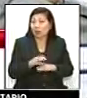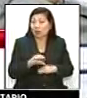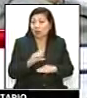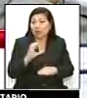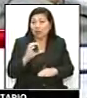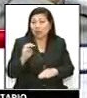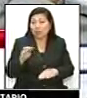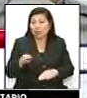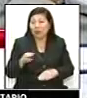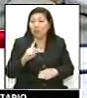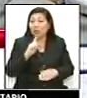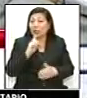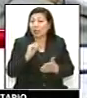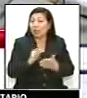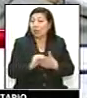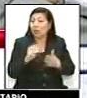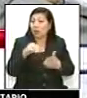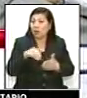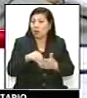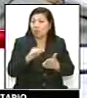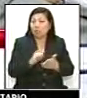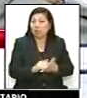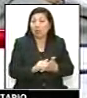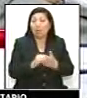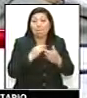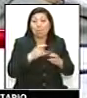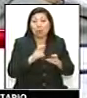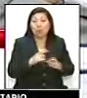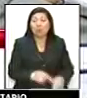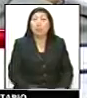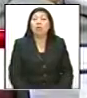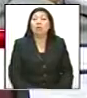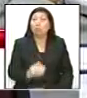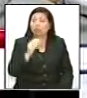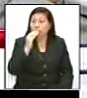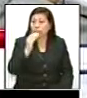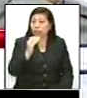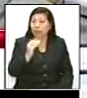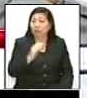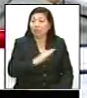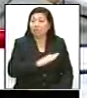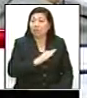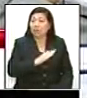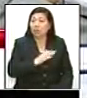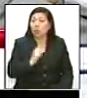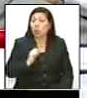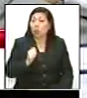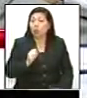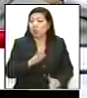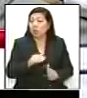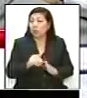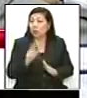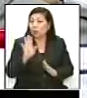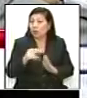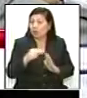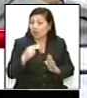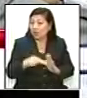de la Magistratura es el que nombra, previo concurso público de méritos, a los fiscales y a los jueces en todos sus